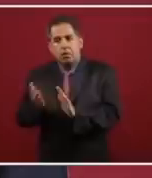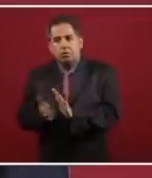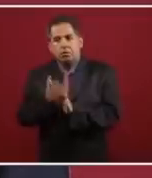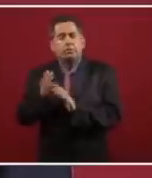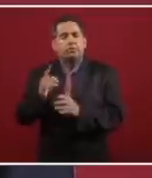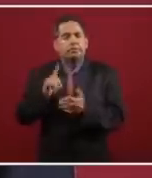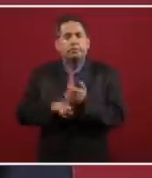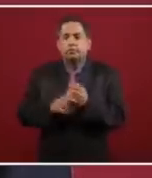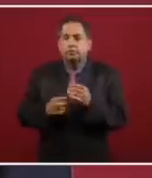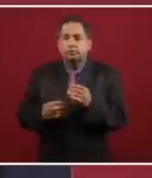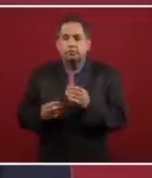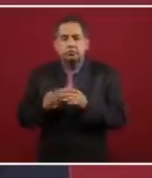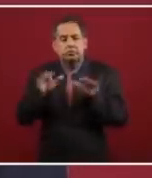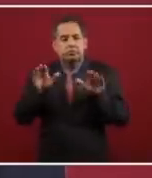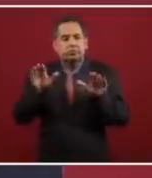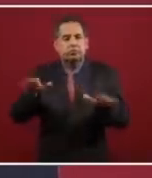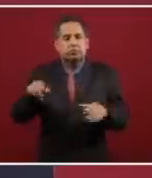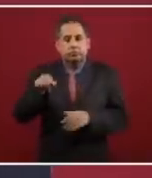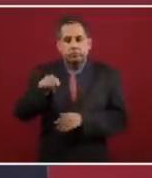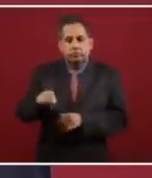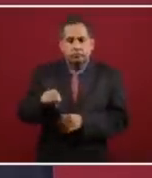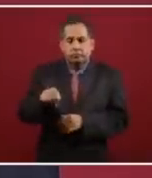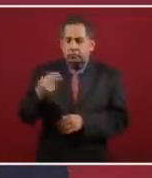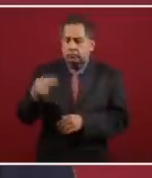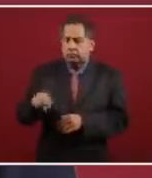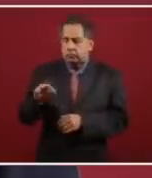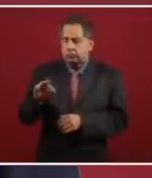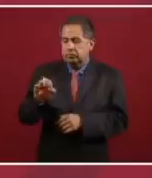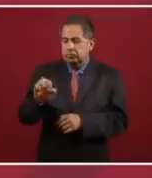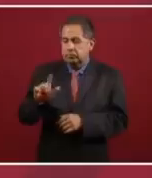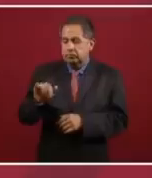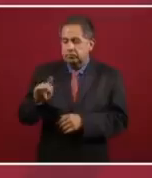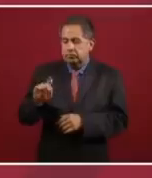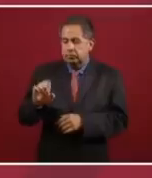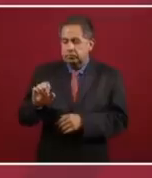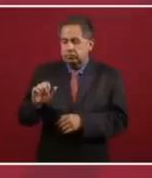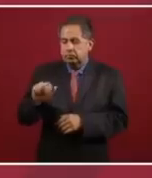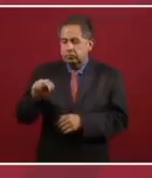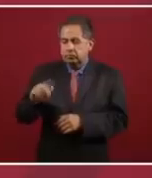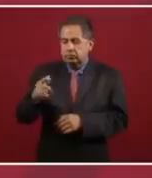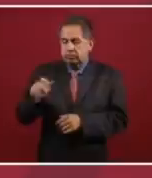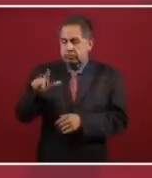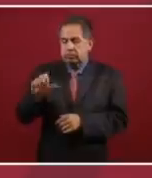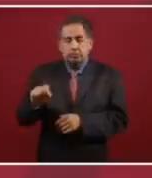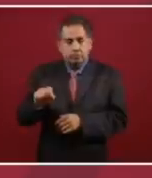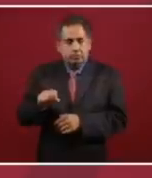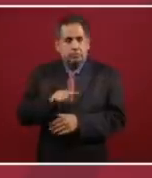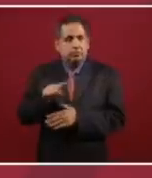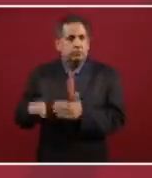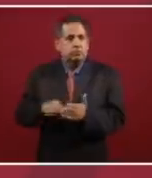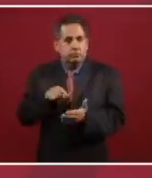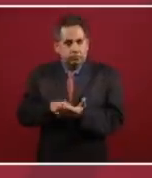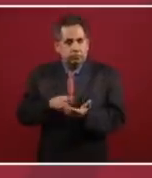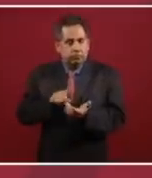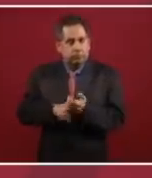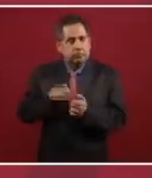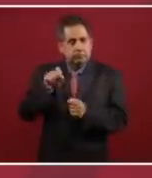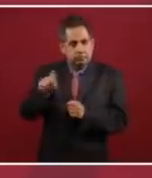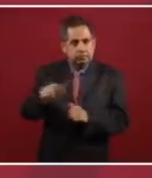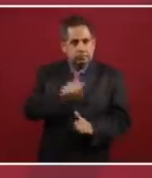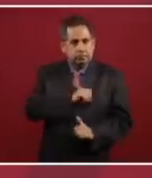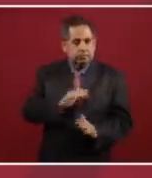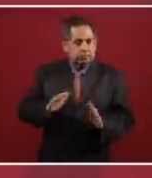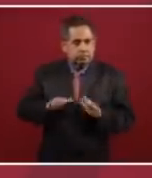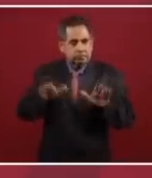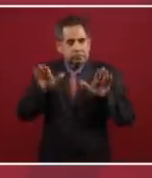del aeropuerto Felipe Ángeles en la base aérea